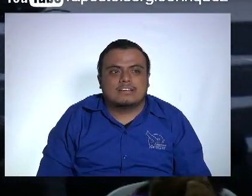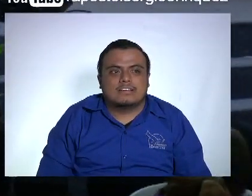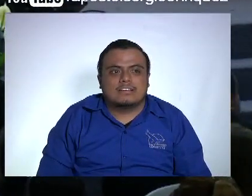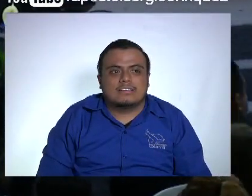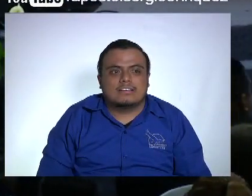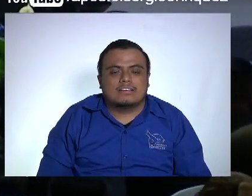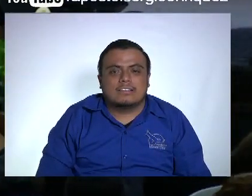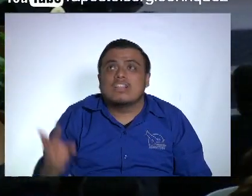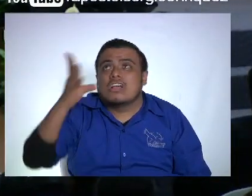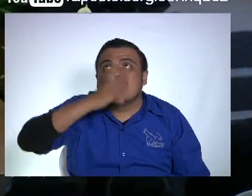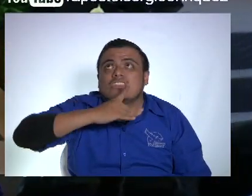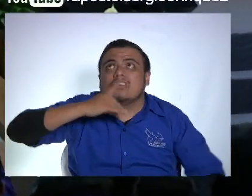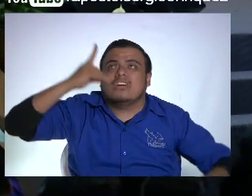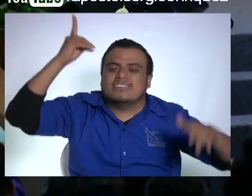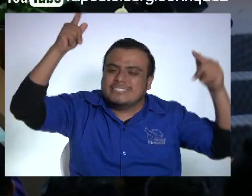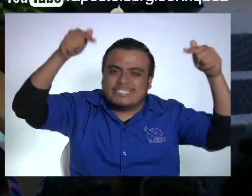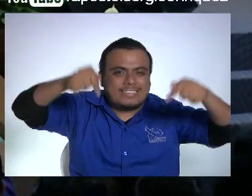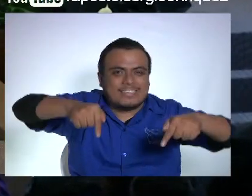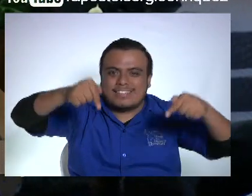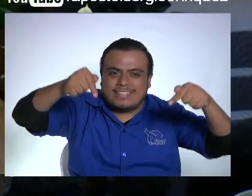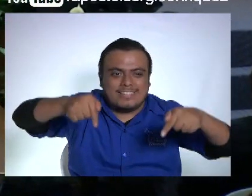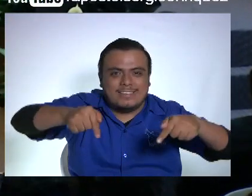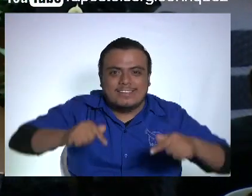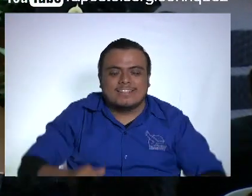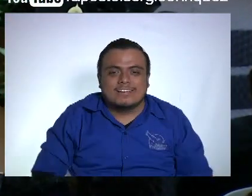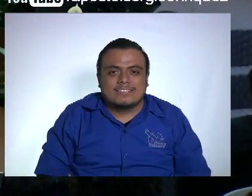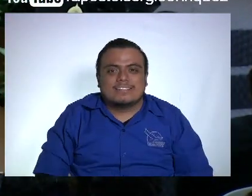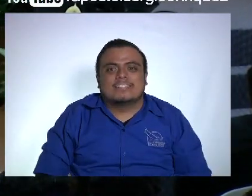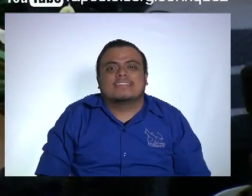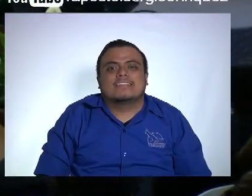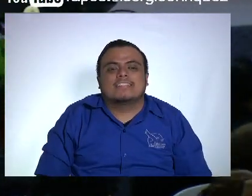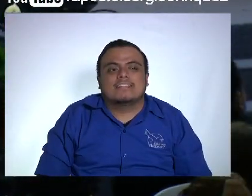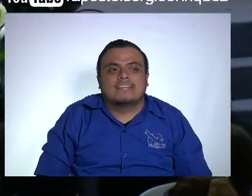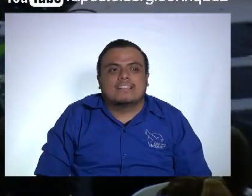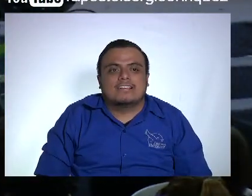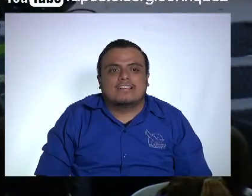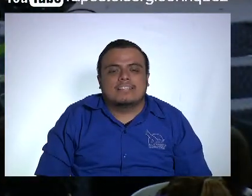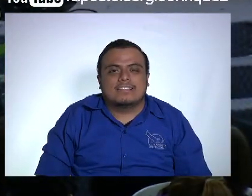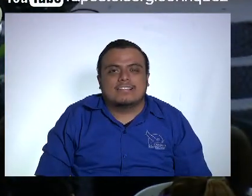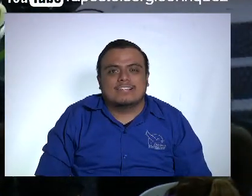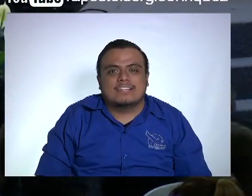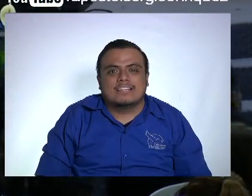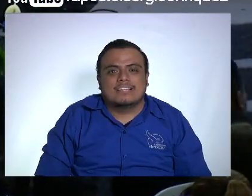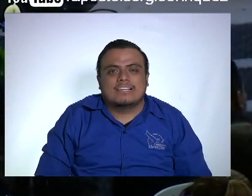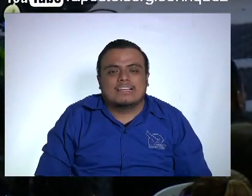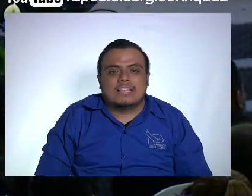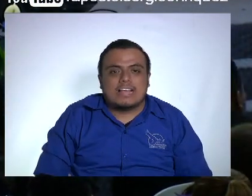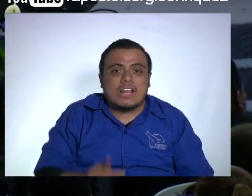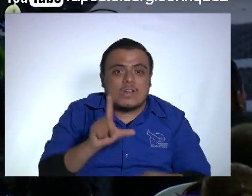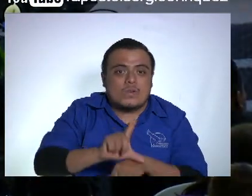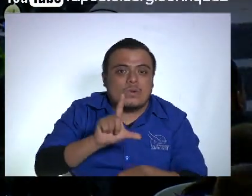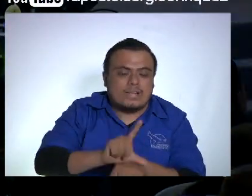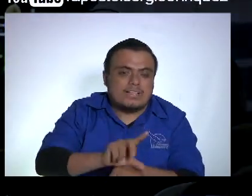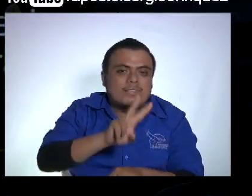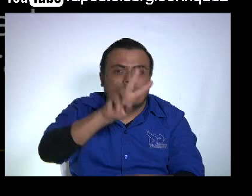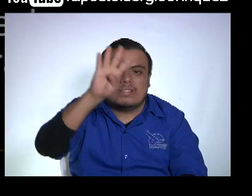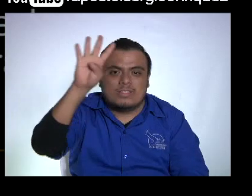Dios está aquí, hermano. Dice Lucas